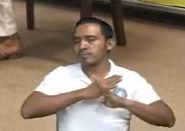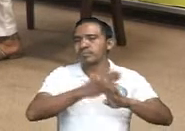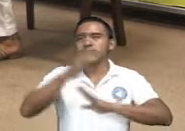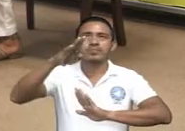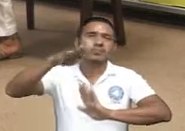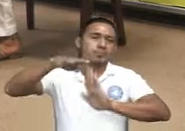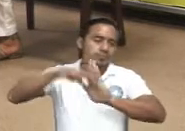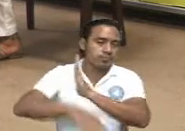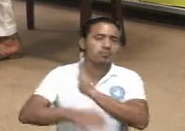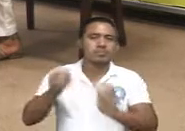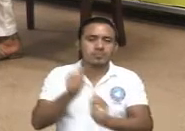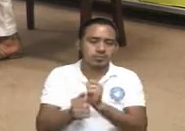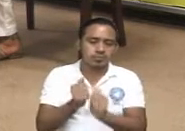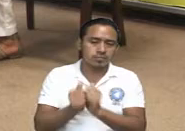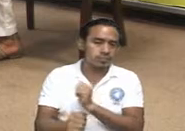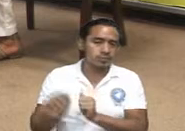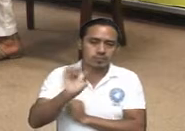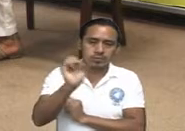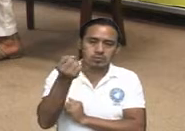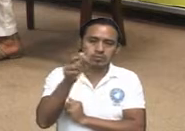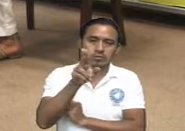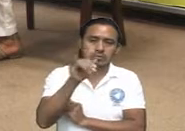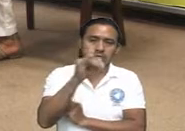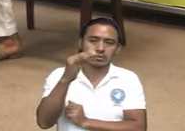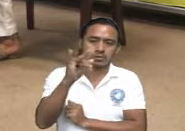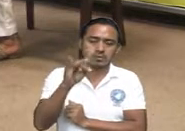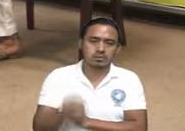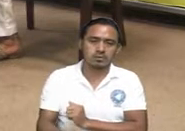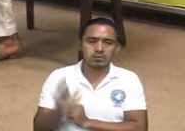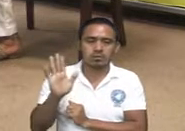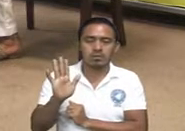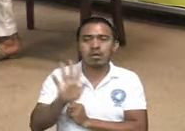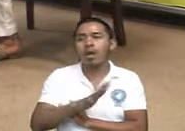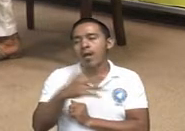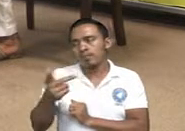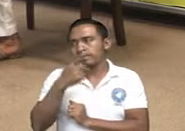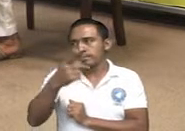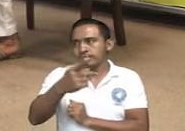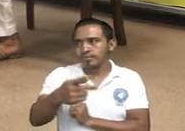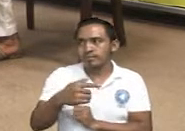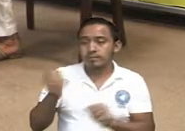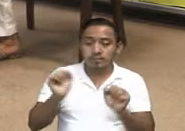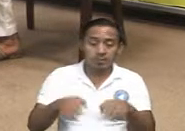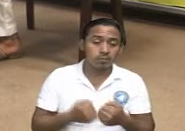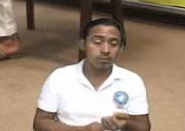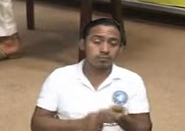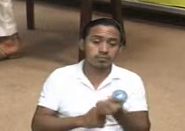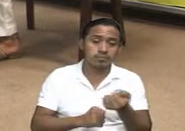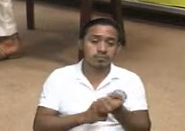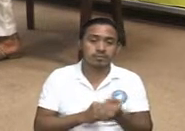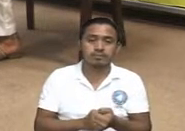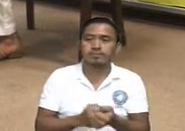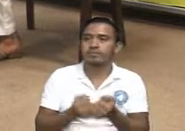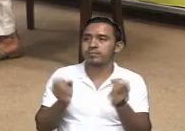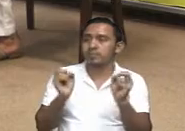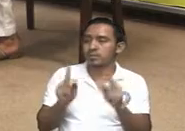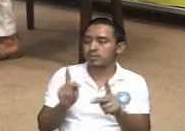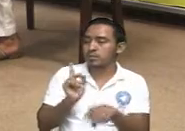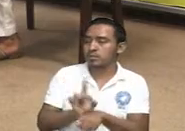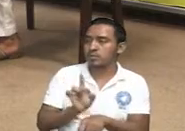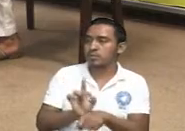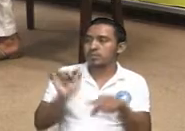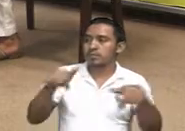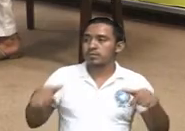las posibilidades de un intento o de un suicidio consumado. En otras palabras, es parte de los factores protectores. Ok, Liz, doctora, vamos a hacer